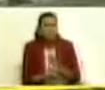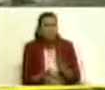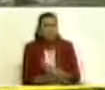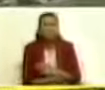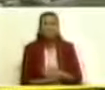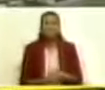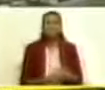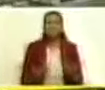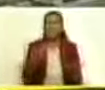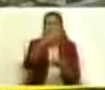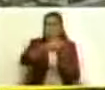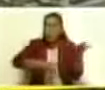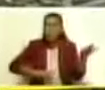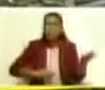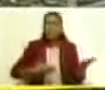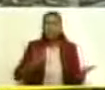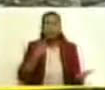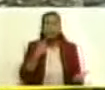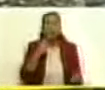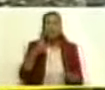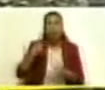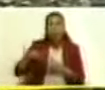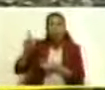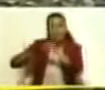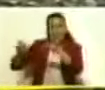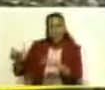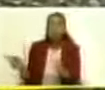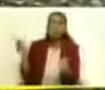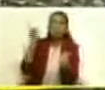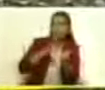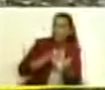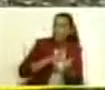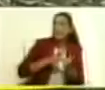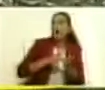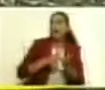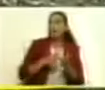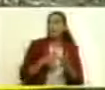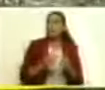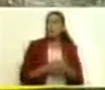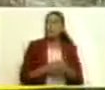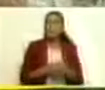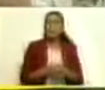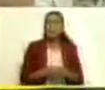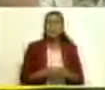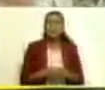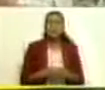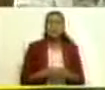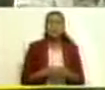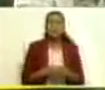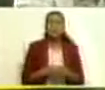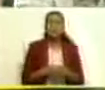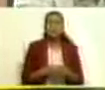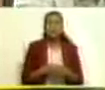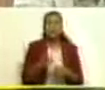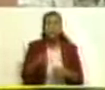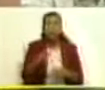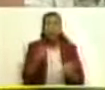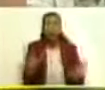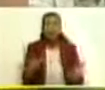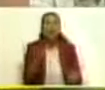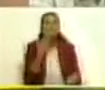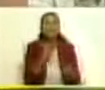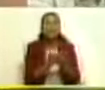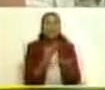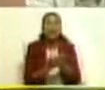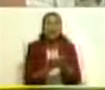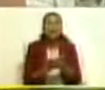Ahí yo cierro para que los otros compañeros podamos seguir construyendo y, presidente, de que esa